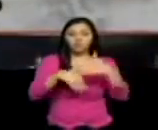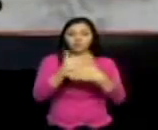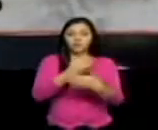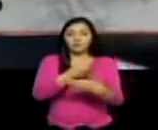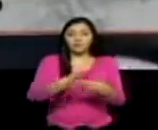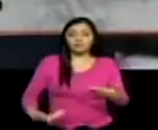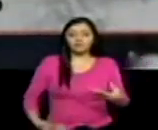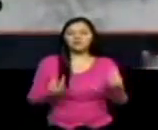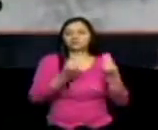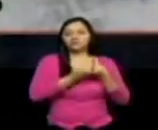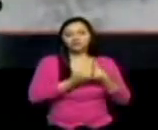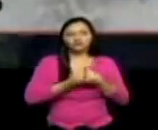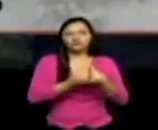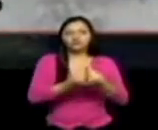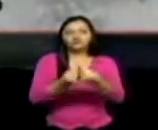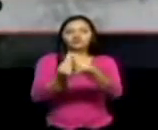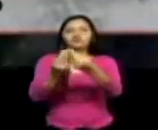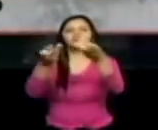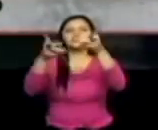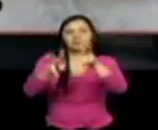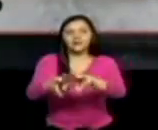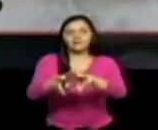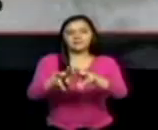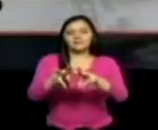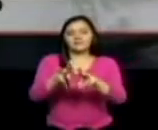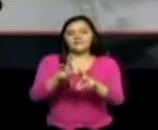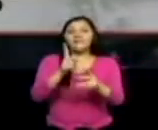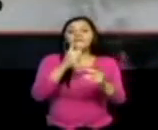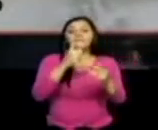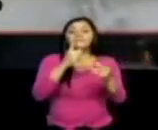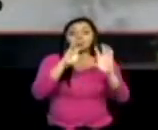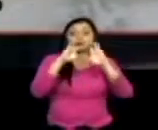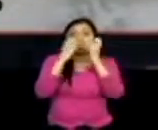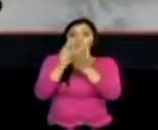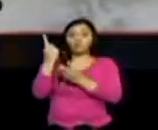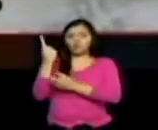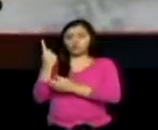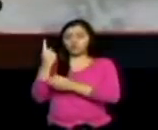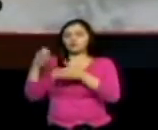de que Pedro Pablo Kuczynski